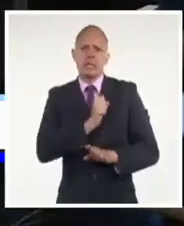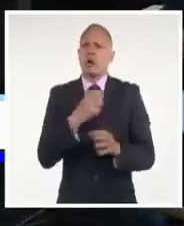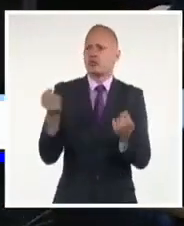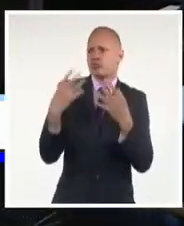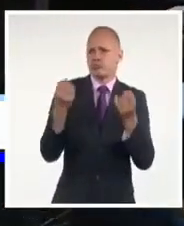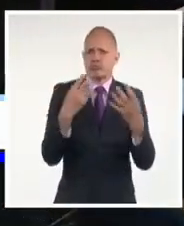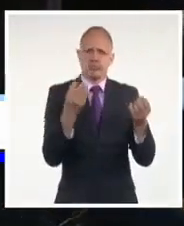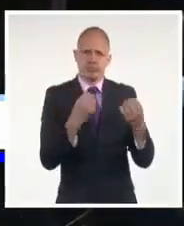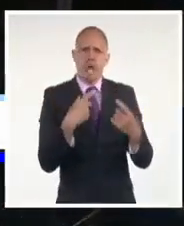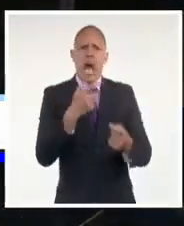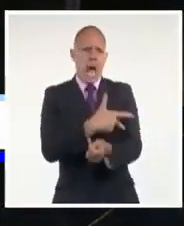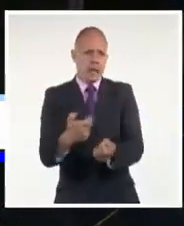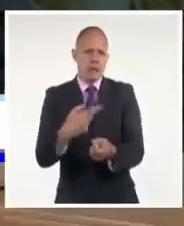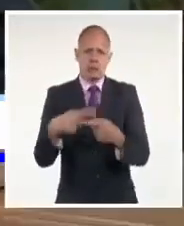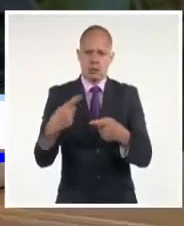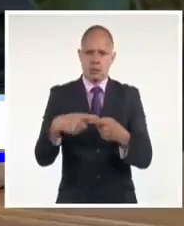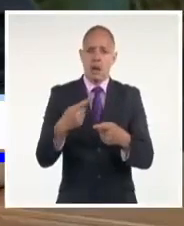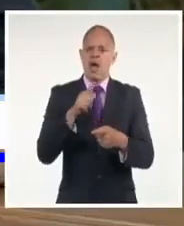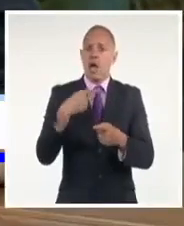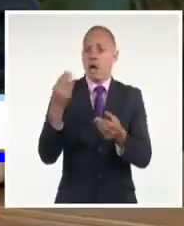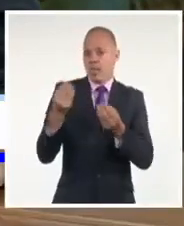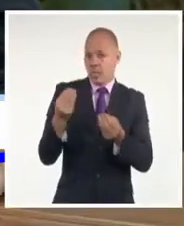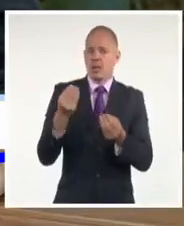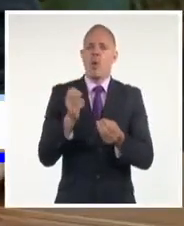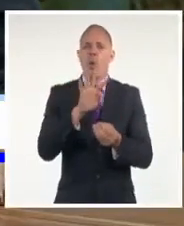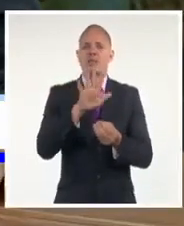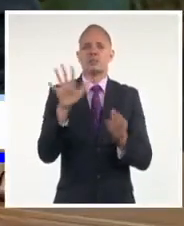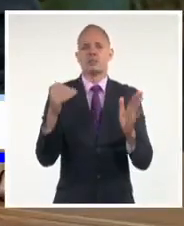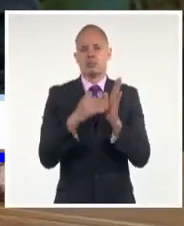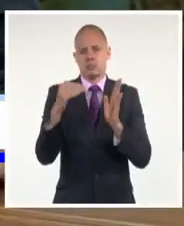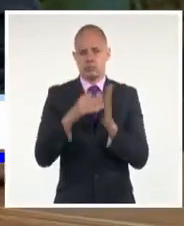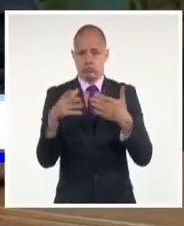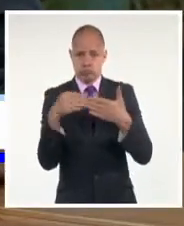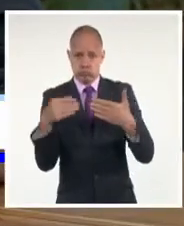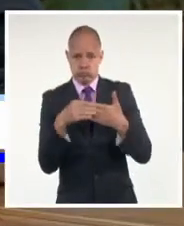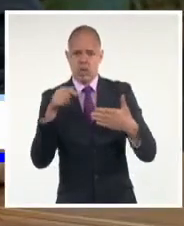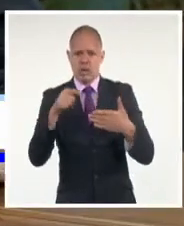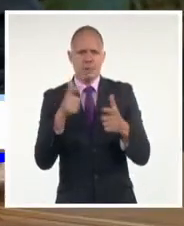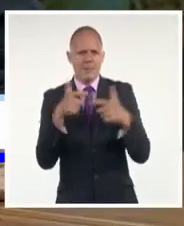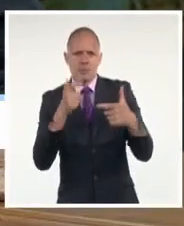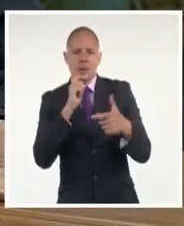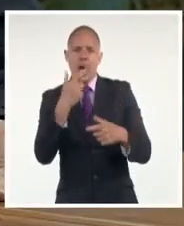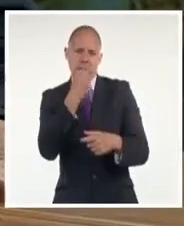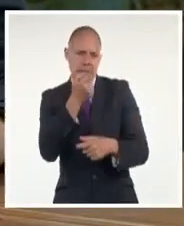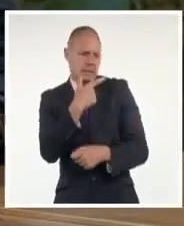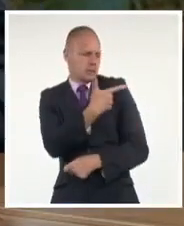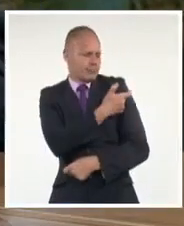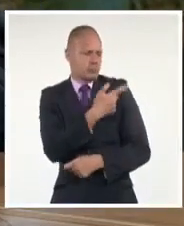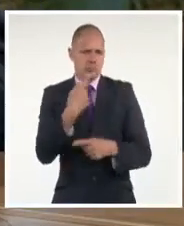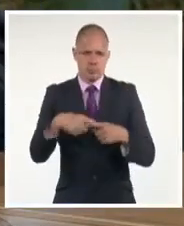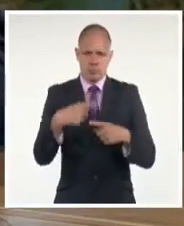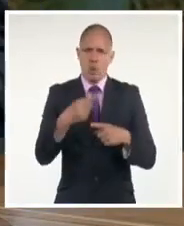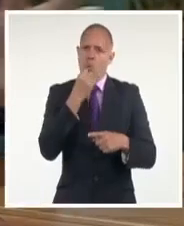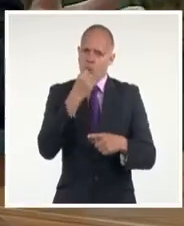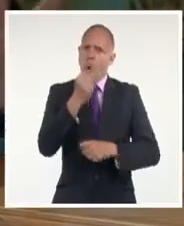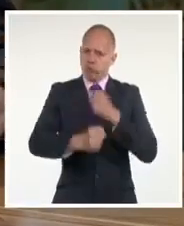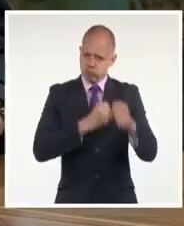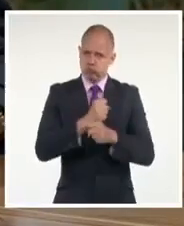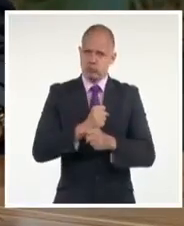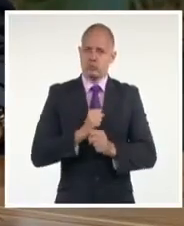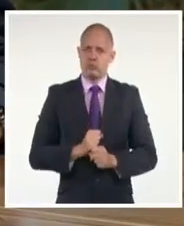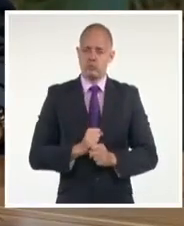de dólares. La mayoría de los envíos corresponden a medicamentos, material gastable y equipos médicos. Creo que tenemos un